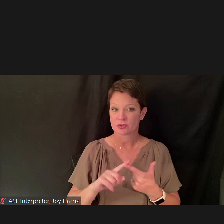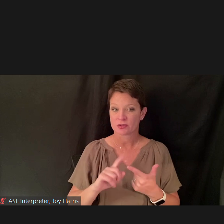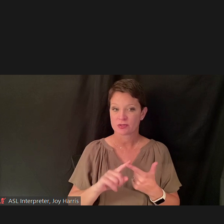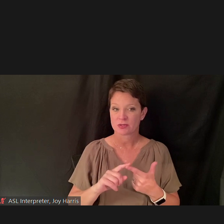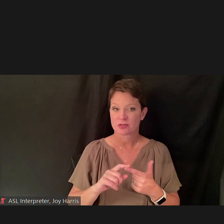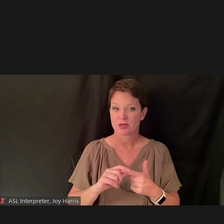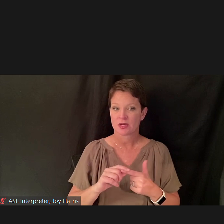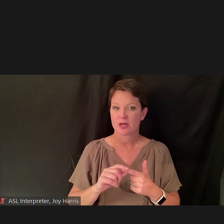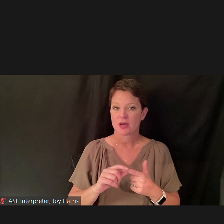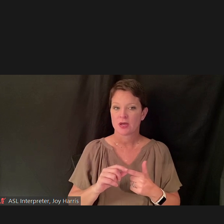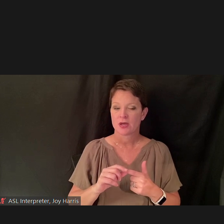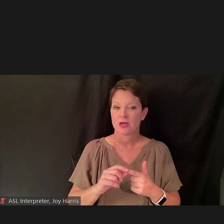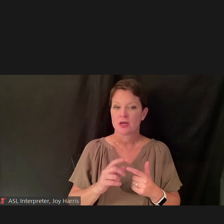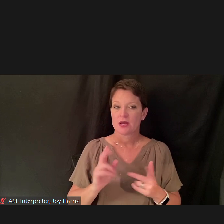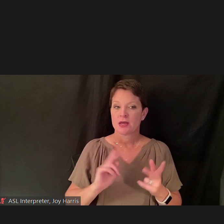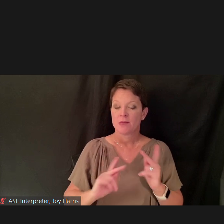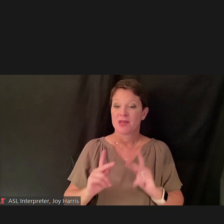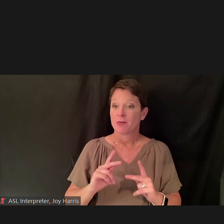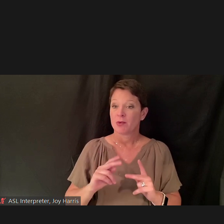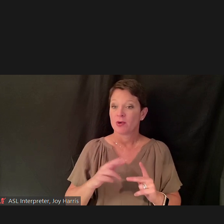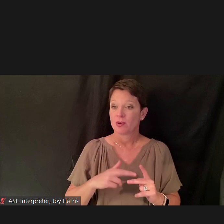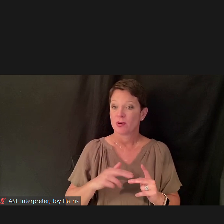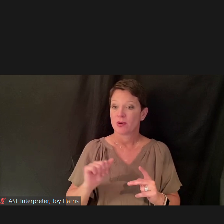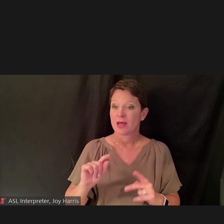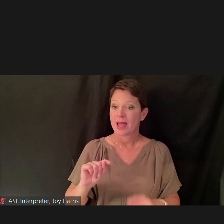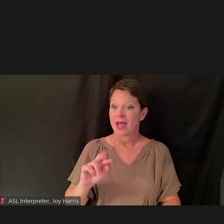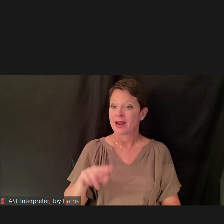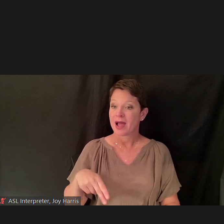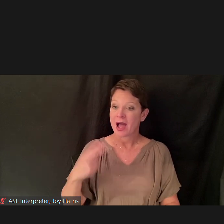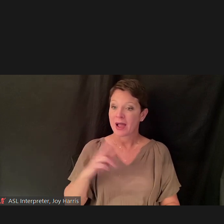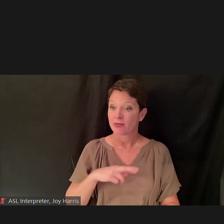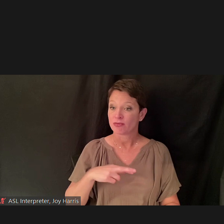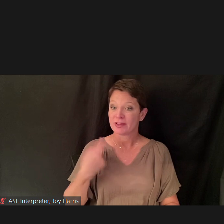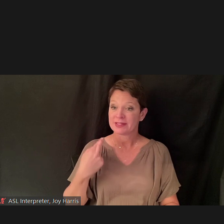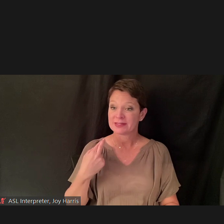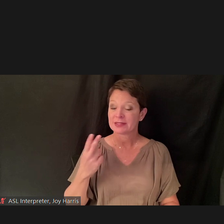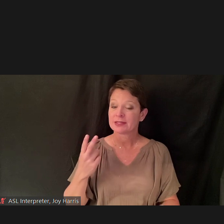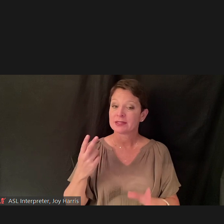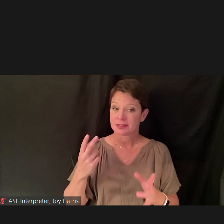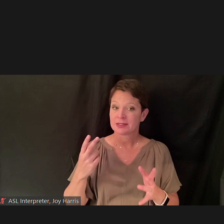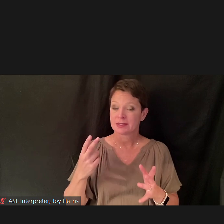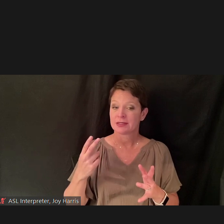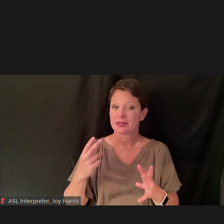Luego, el factor social. Personas en riesgo.